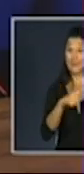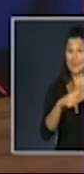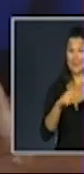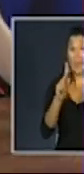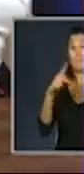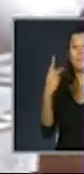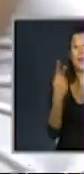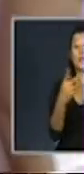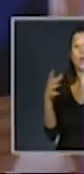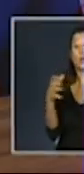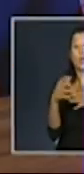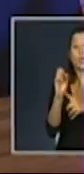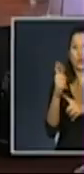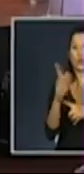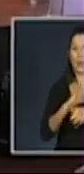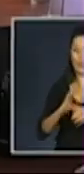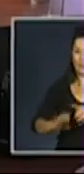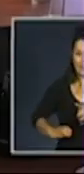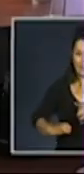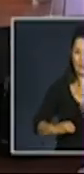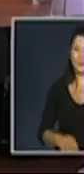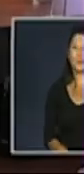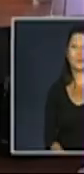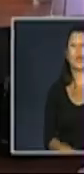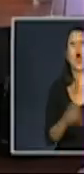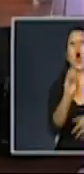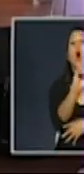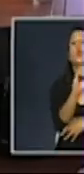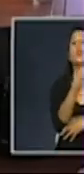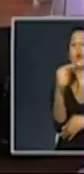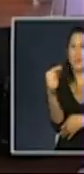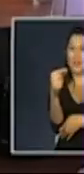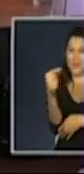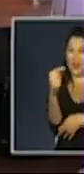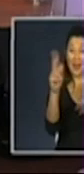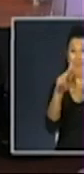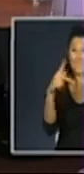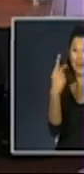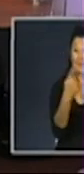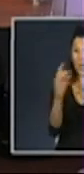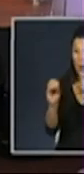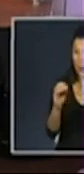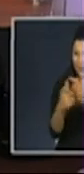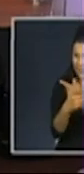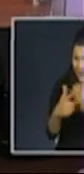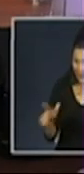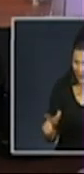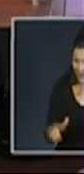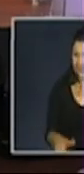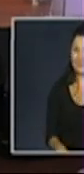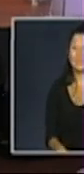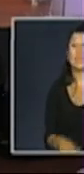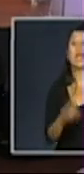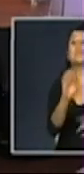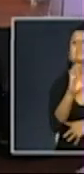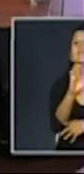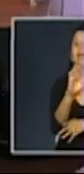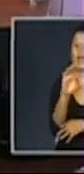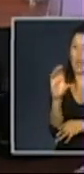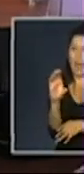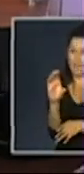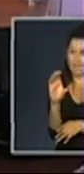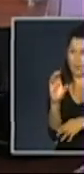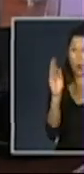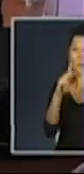¿qué tanto están informando los debates y son necesitados por la gente para prepararse para el proceso electoral? Recuerdo nada más la